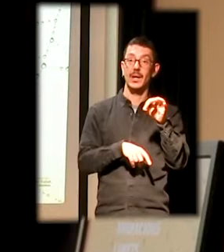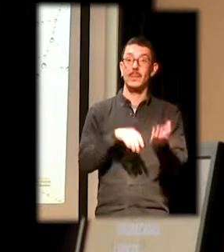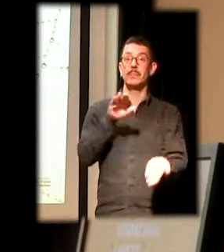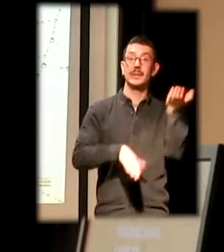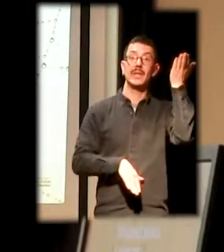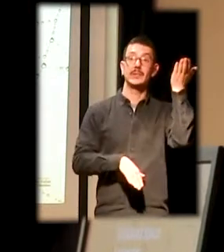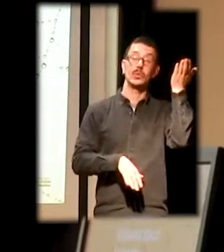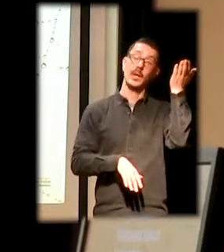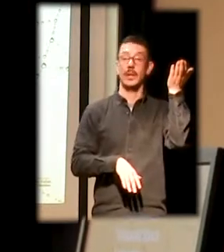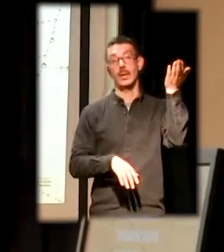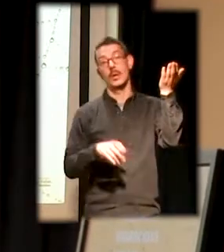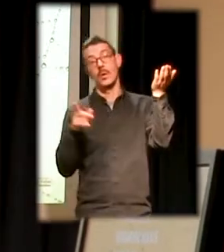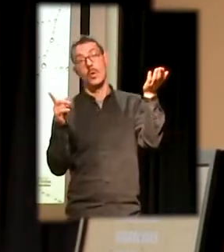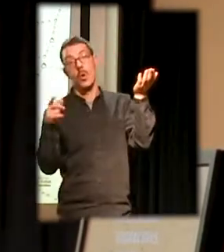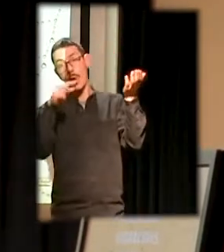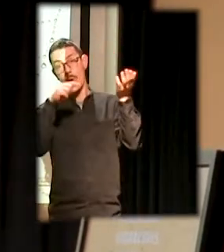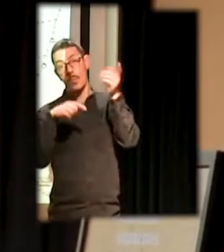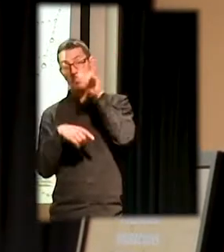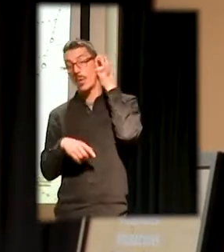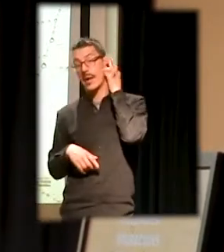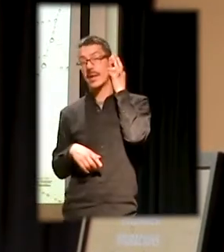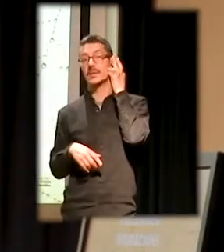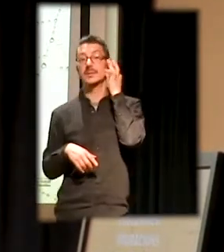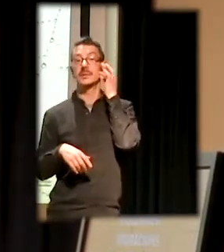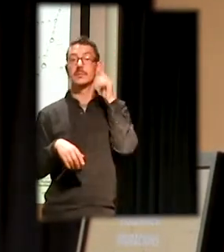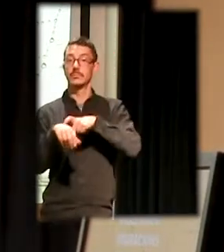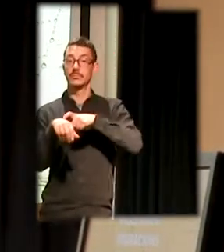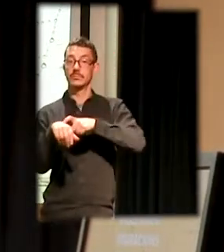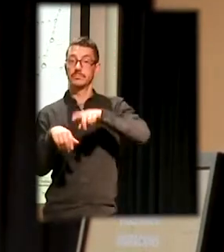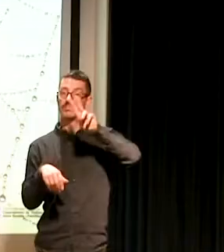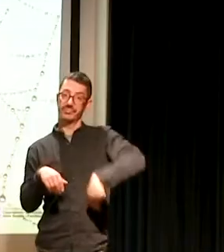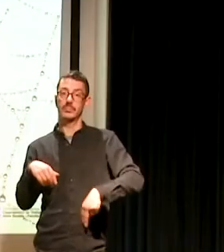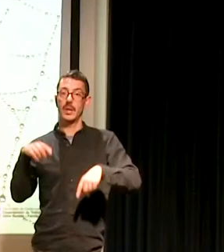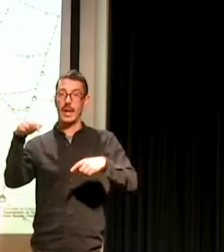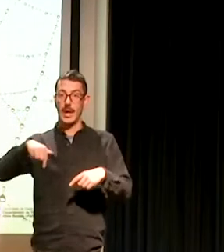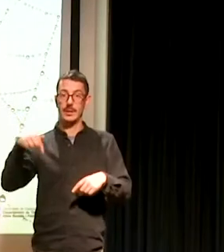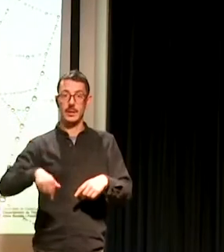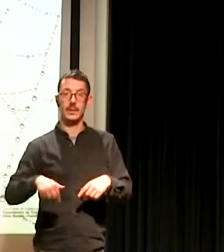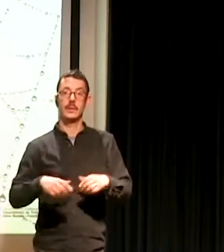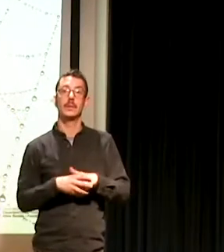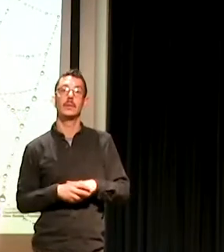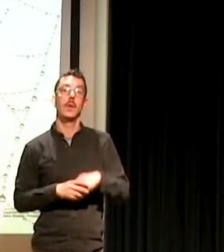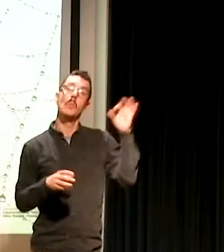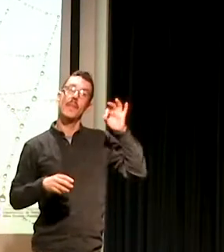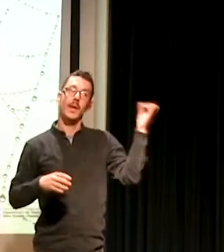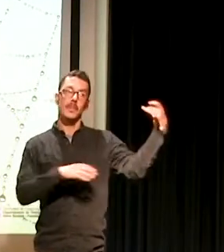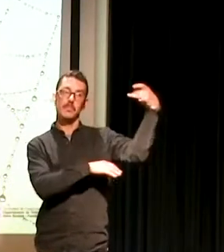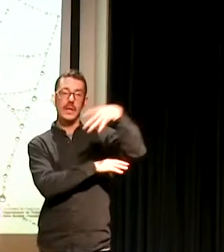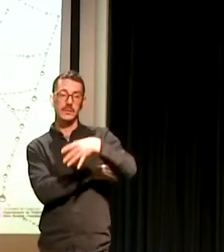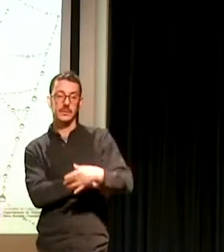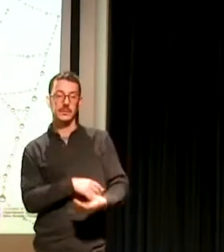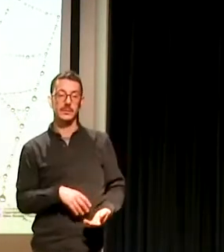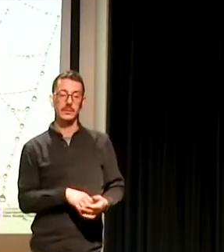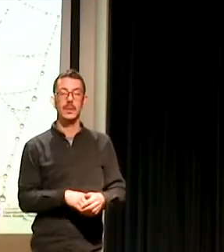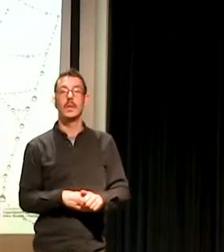mujeres autóctonas, digamos, que la viven. El número no es más alto, pero el porcentaje sí es más alto, y eso nos está diciendo algo. Y se